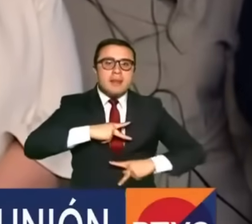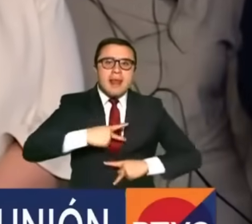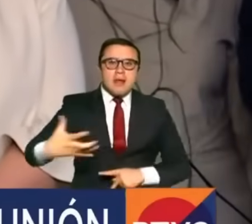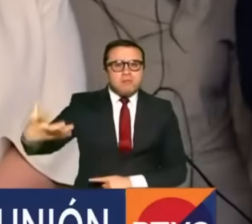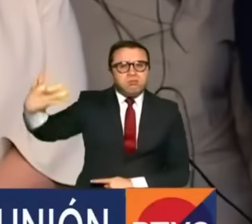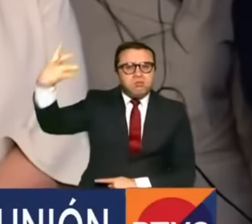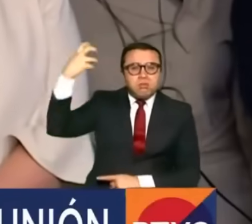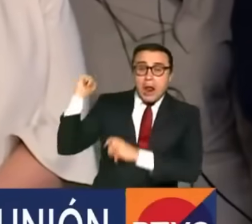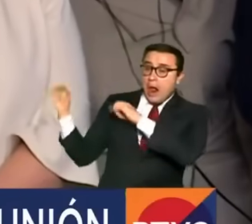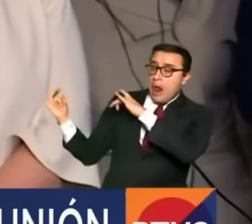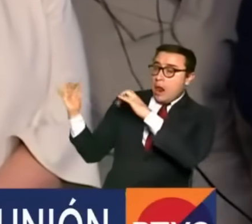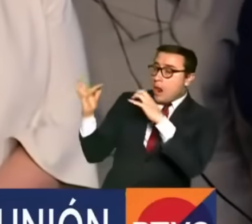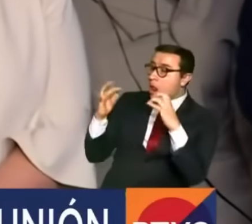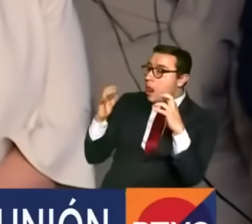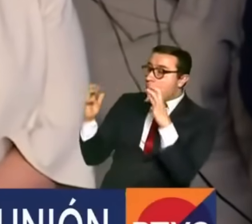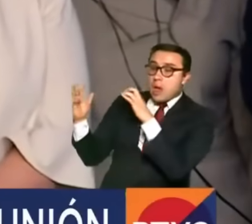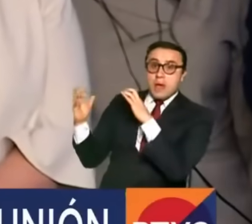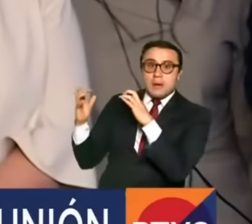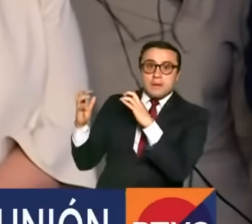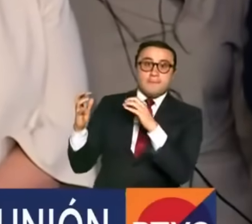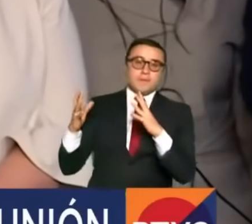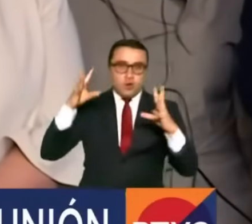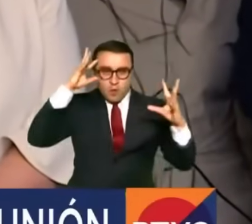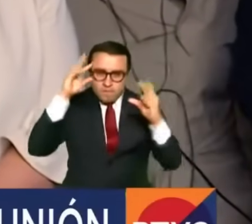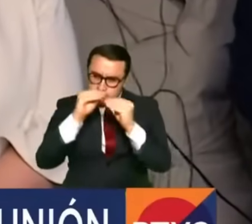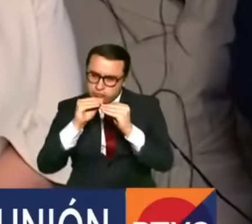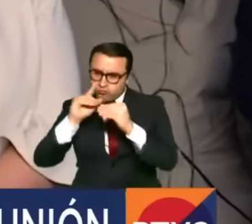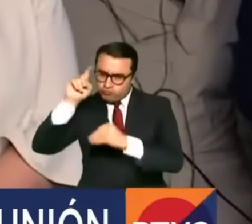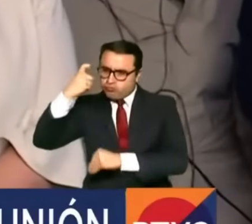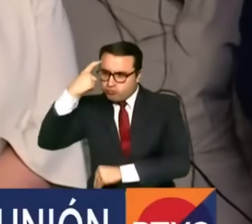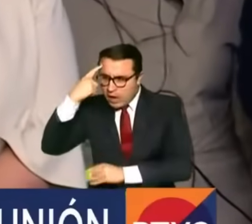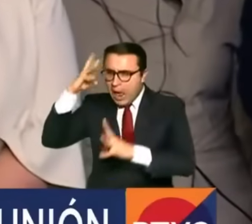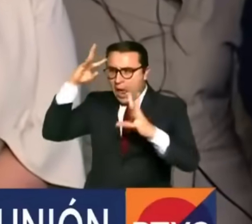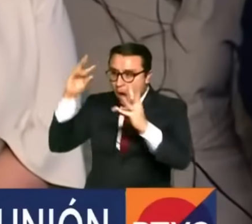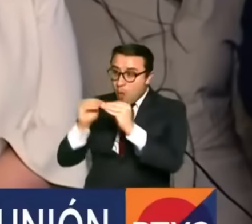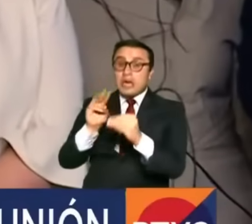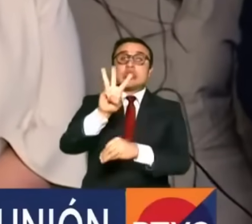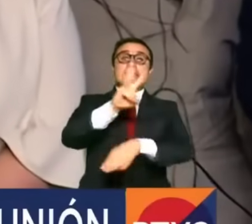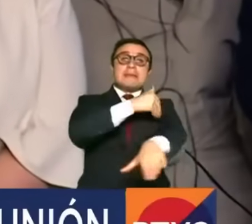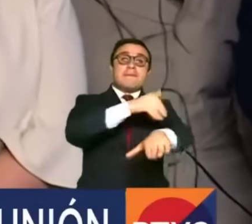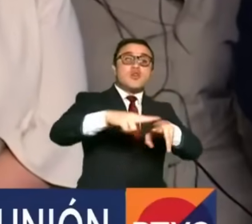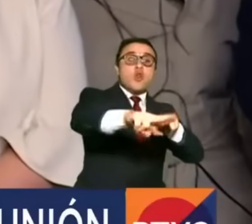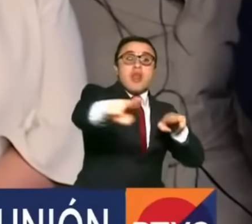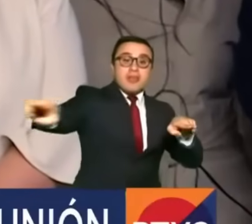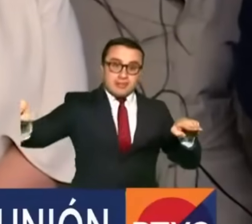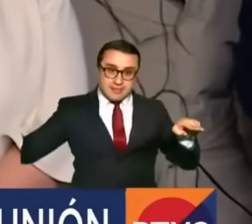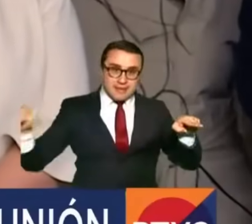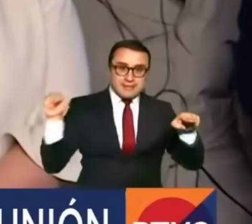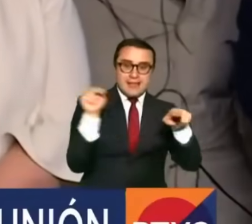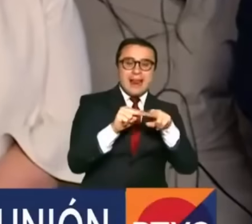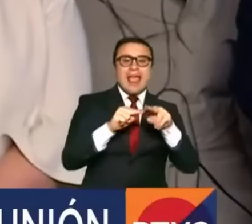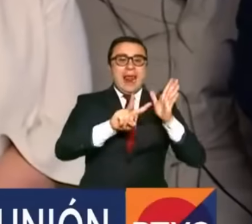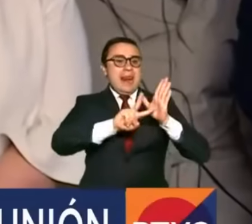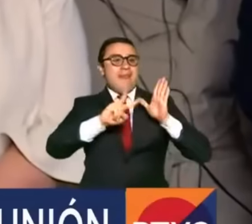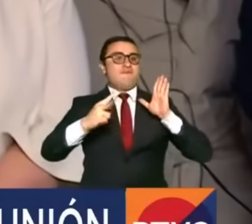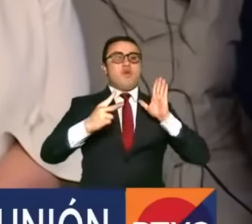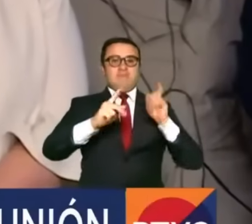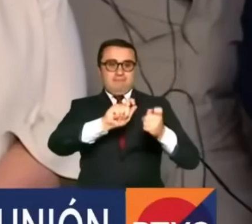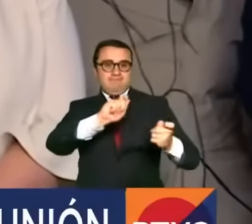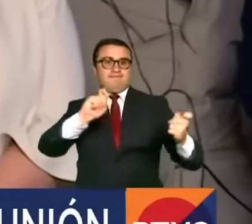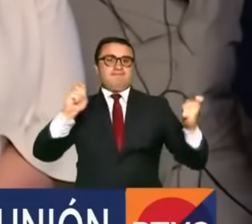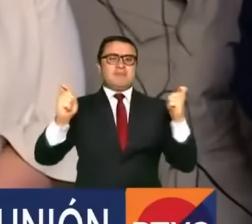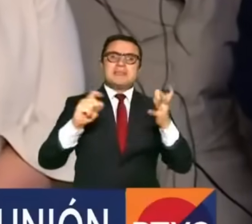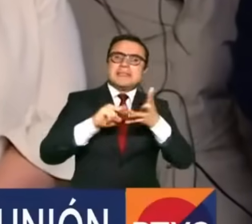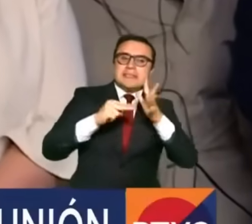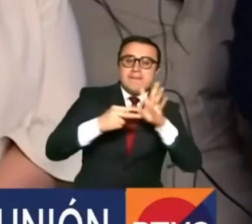El acuerdo firmado con el gobierno habló de 3 millones de hectáreas de reforma agraria, es decir, de transferencia de la tenencia de la tierra,